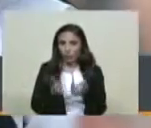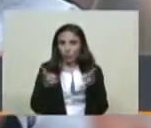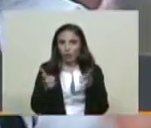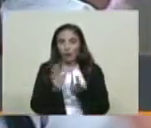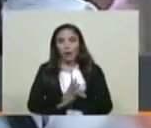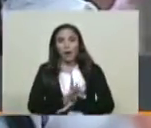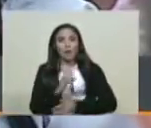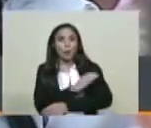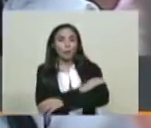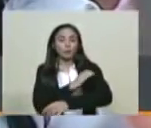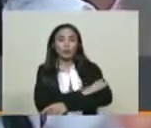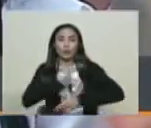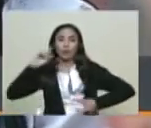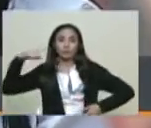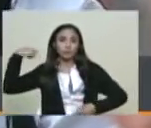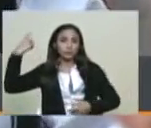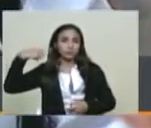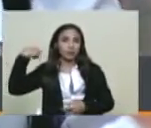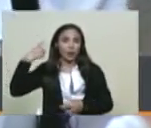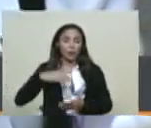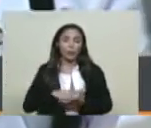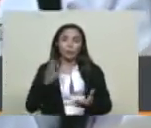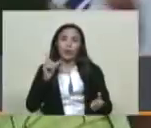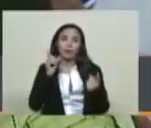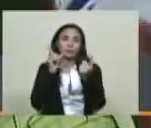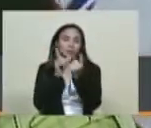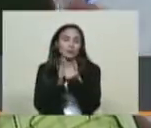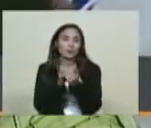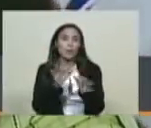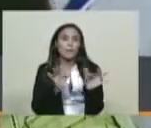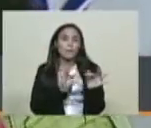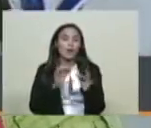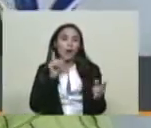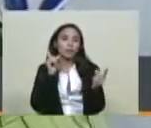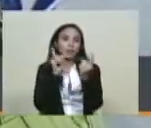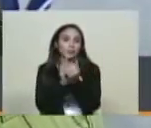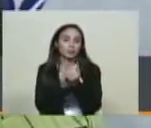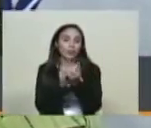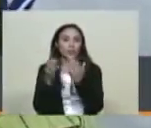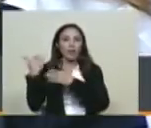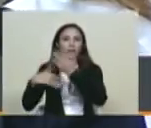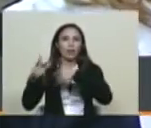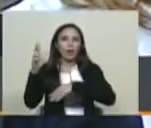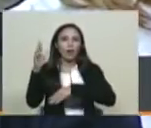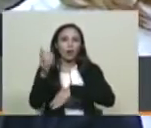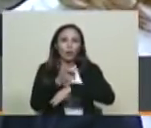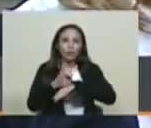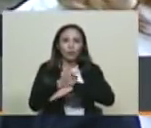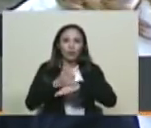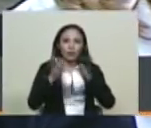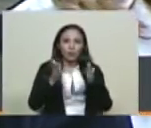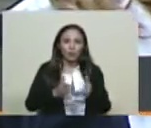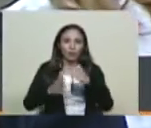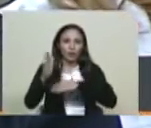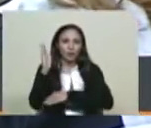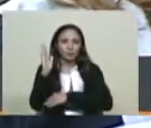Hay que preparar una atención para Henry Falcón. Me dijeron que Henry Falcón cambió el